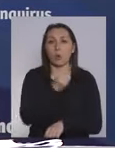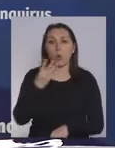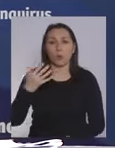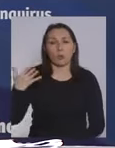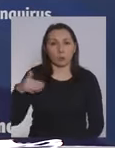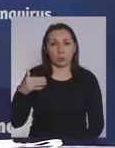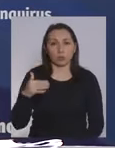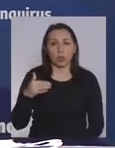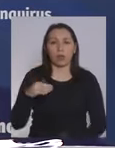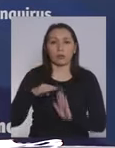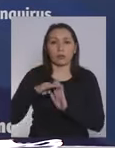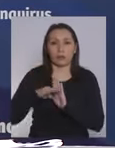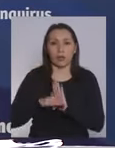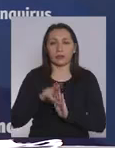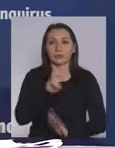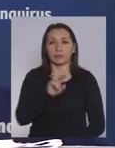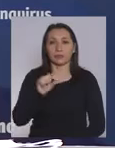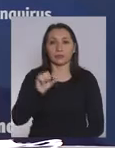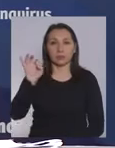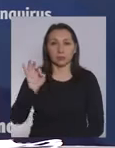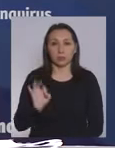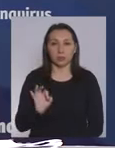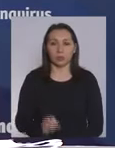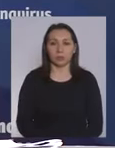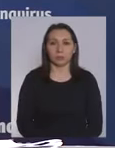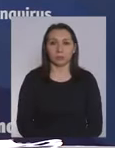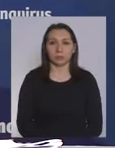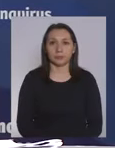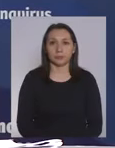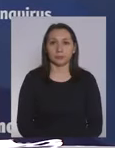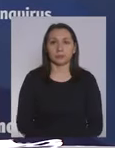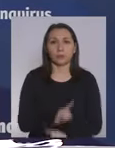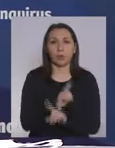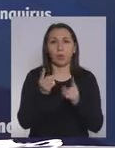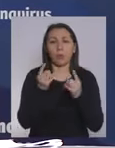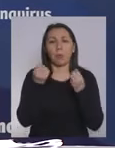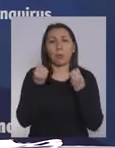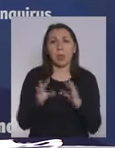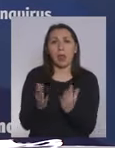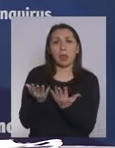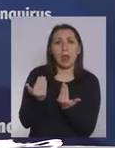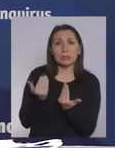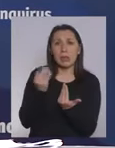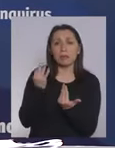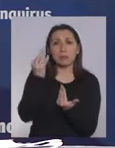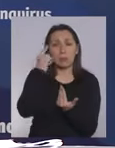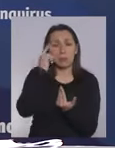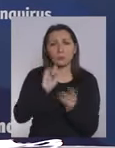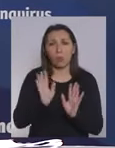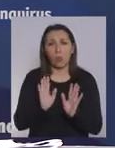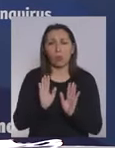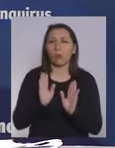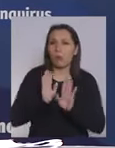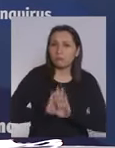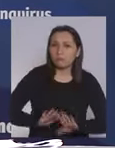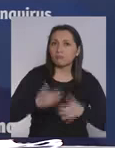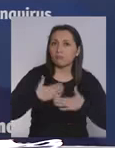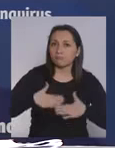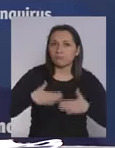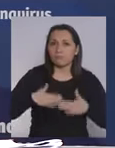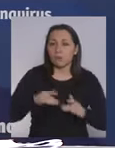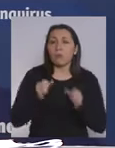significativas como en un 26 por ciento no perdamos la esperanza no perdamos la esperanza